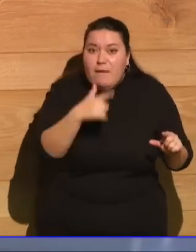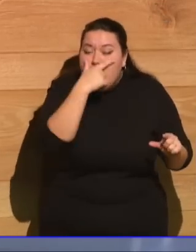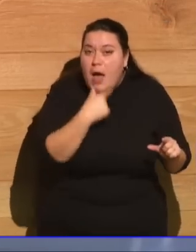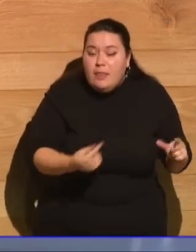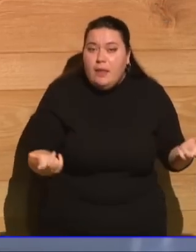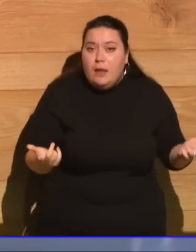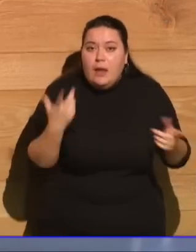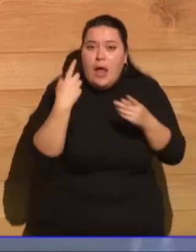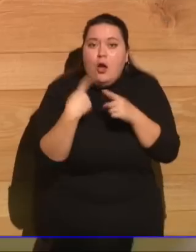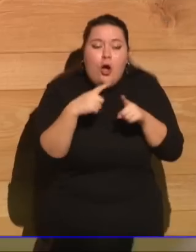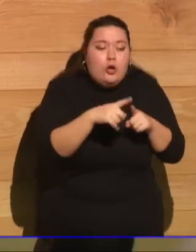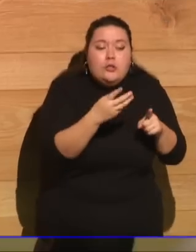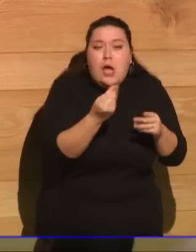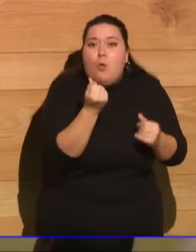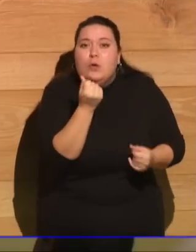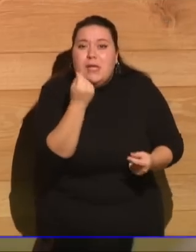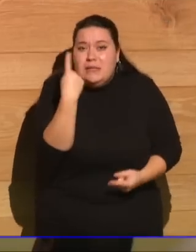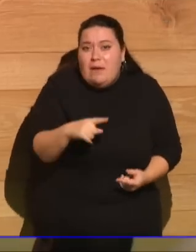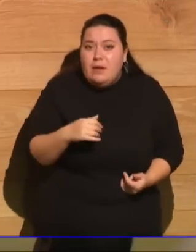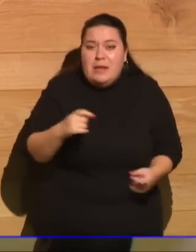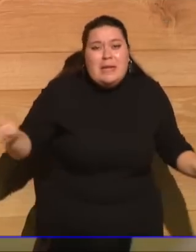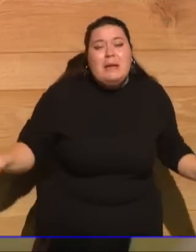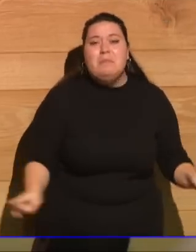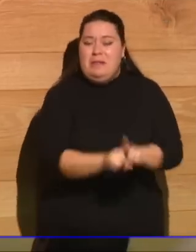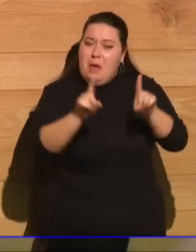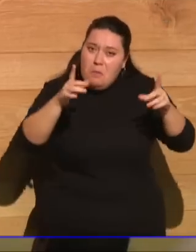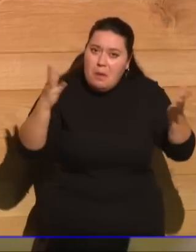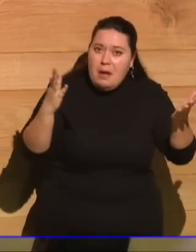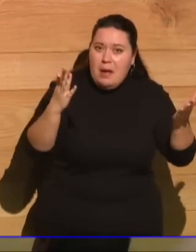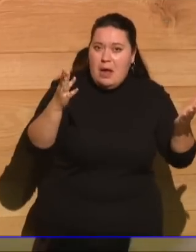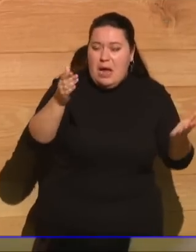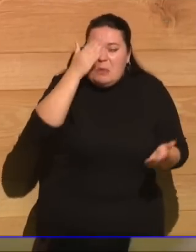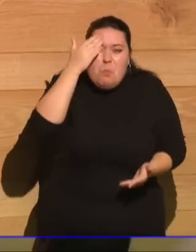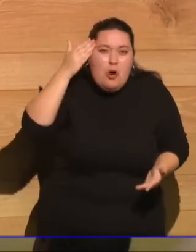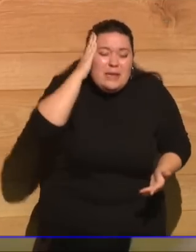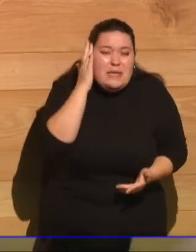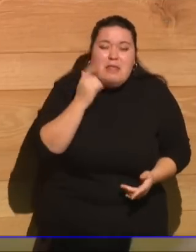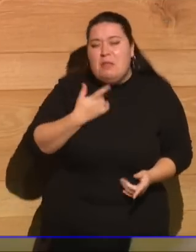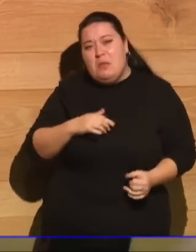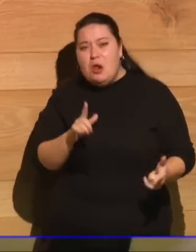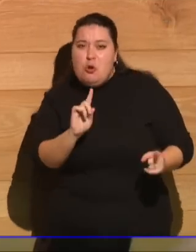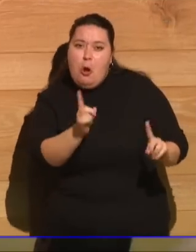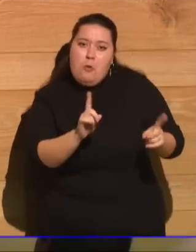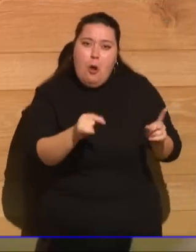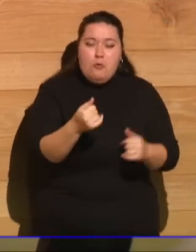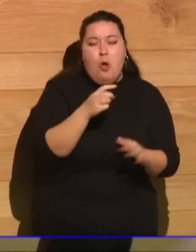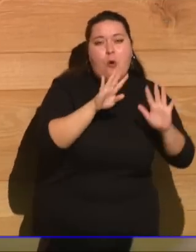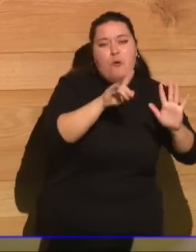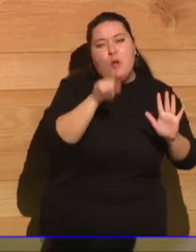costado las cosas. Pero no hay por Con qué lo hacer- cual, ¿qué más da? ¿Qué hipocresía es decir, no, que no sepas que vale